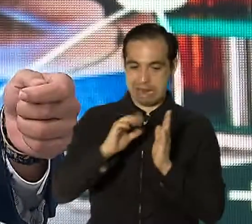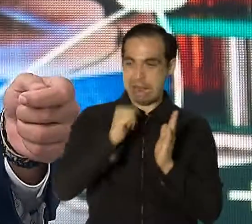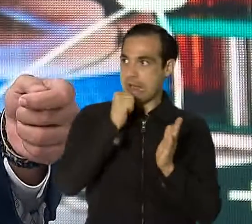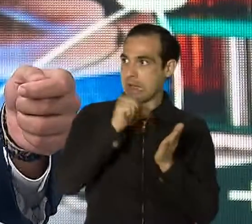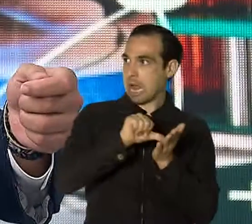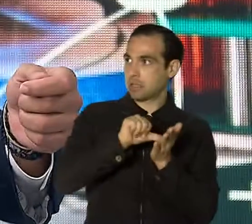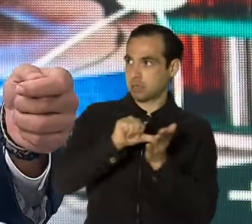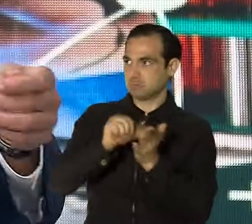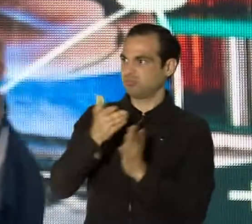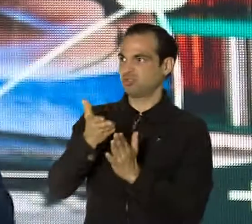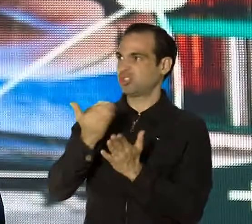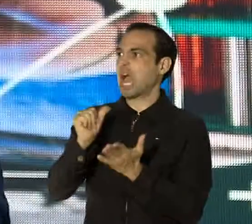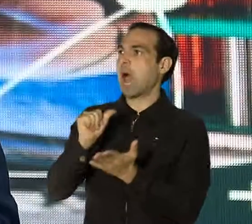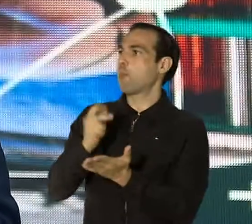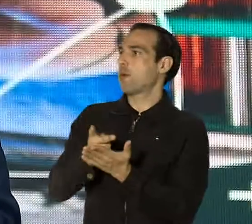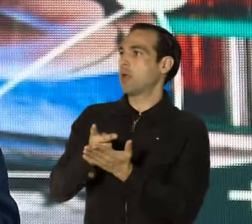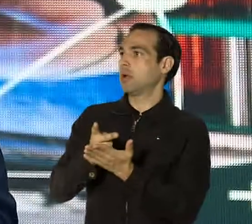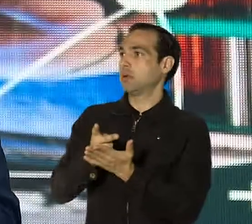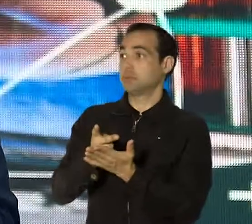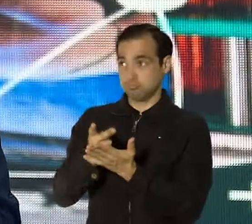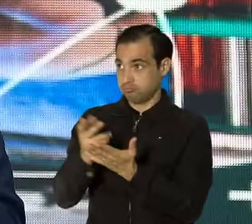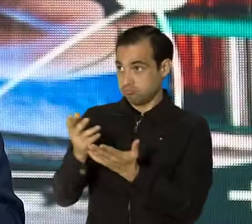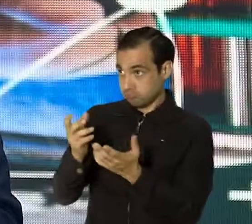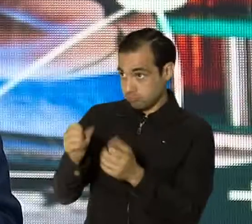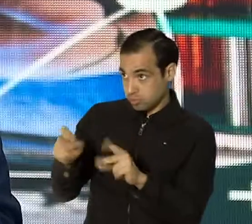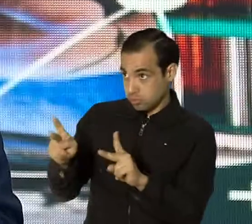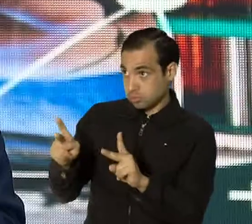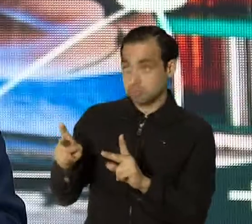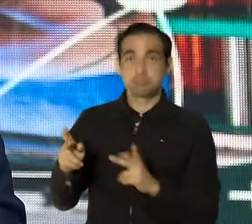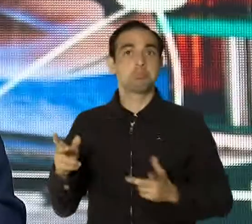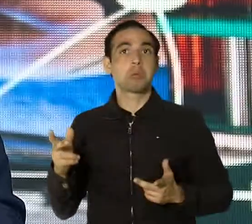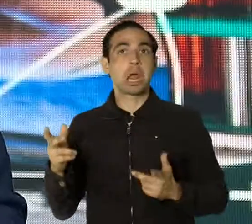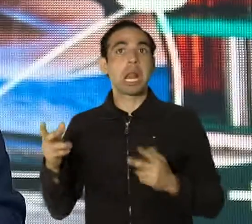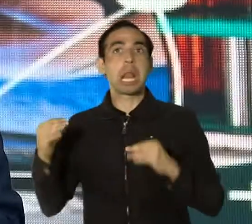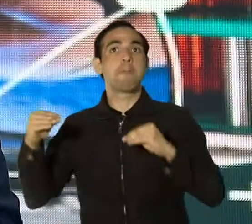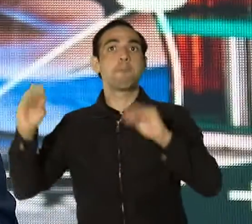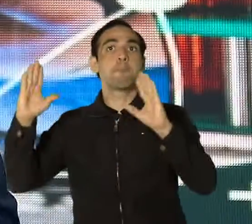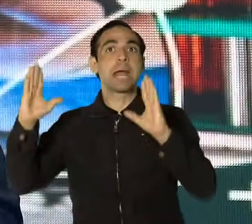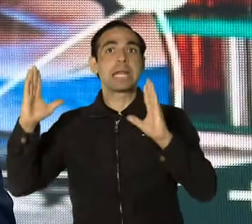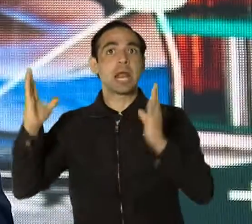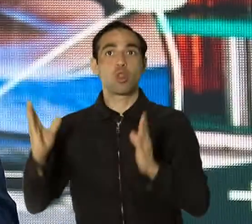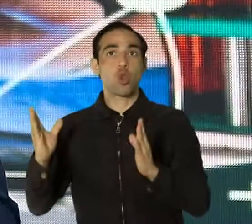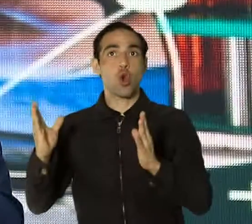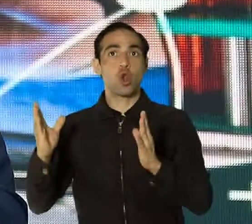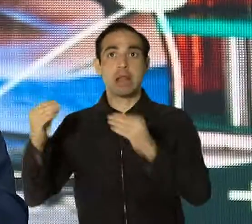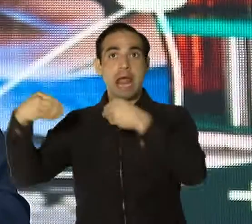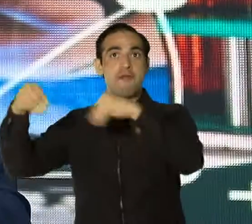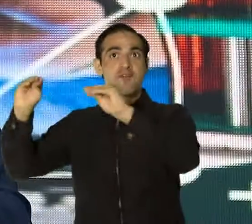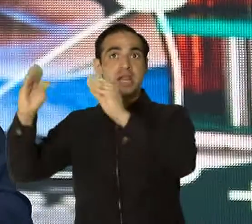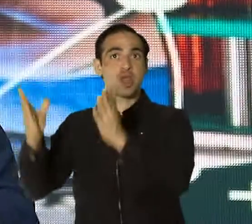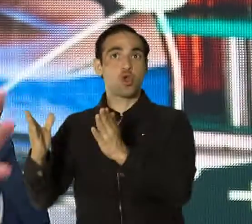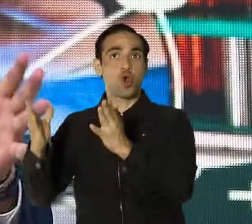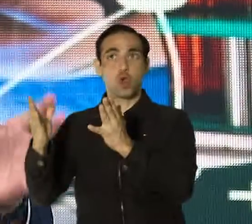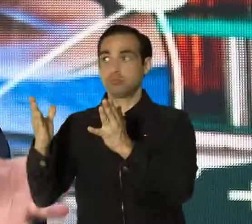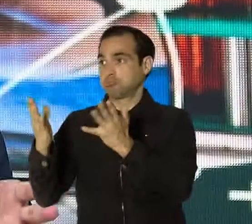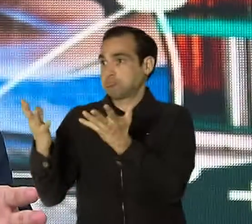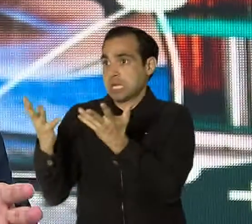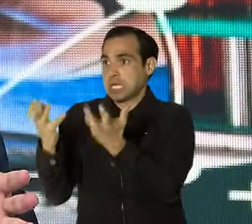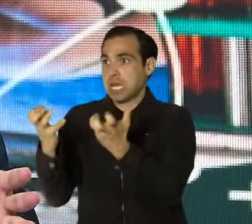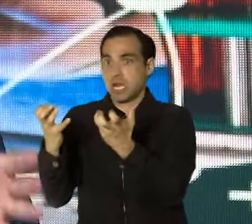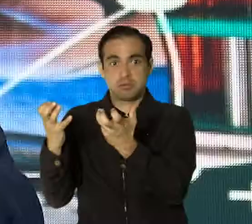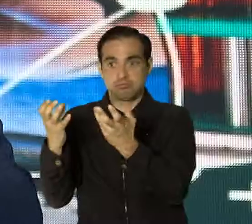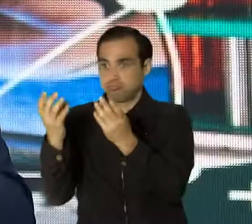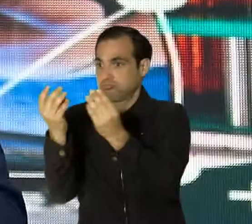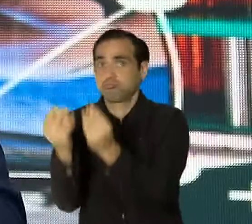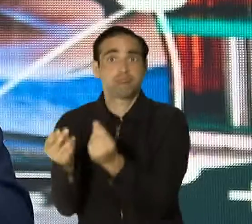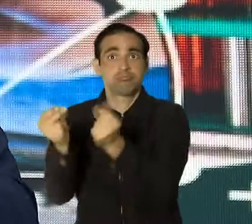dame la oportunidad a mí. Entonces el corredor y el vendedor lo que quieren es vender en el tiempo más rápido, sin atropellar a